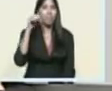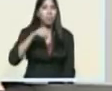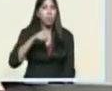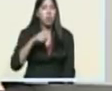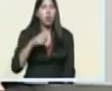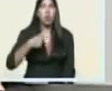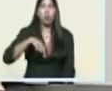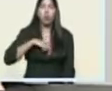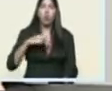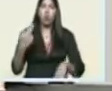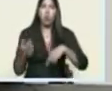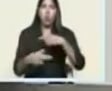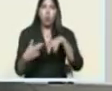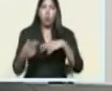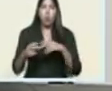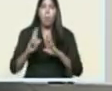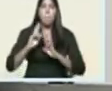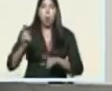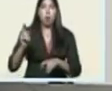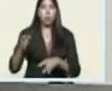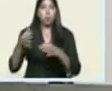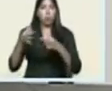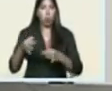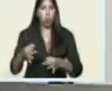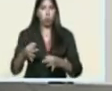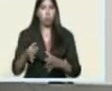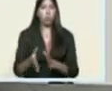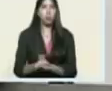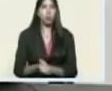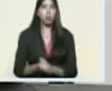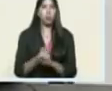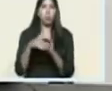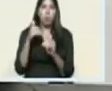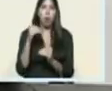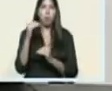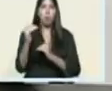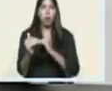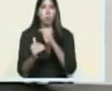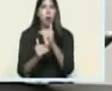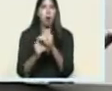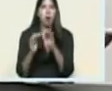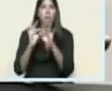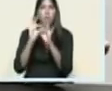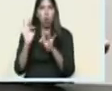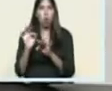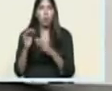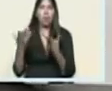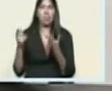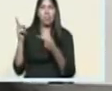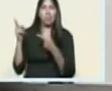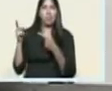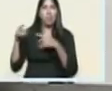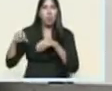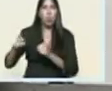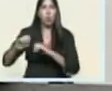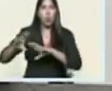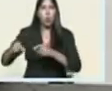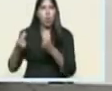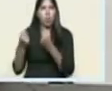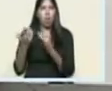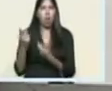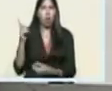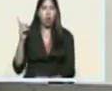mientras construimos las respuestas estables, estructurales al modelo de guerra económica del capitalismo